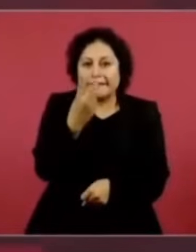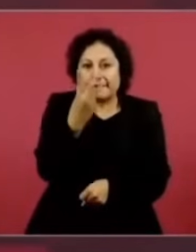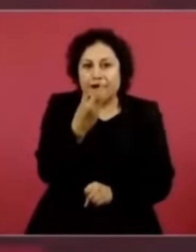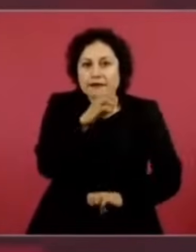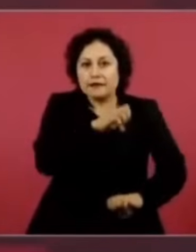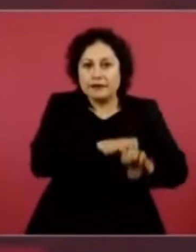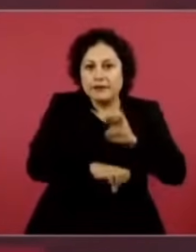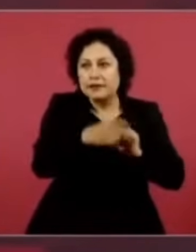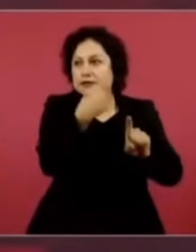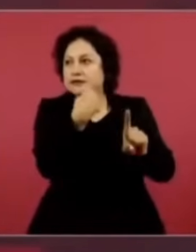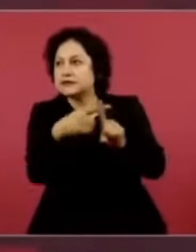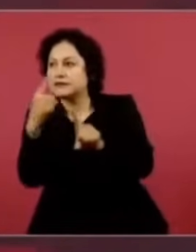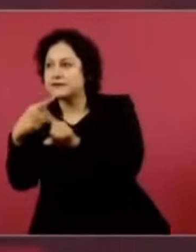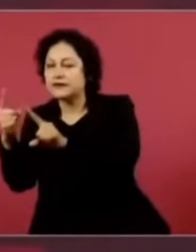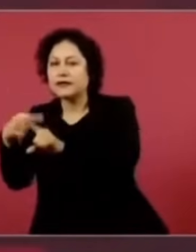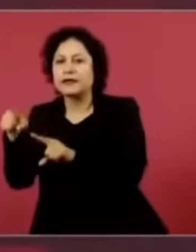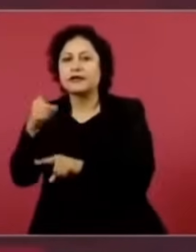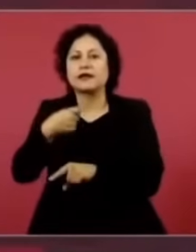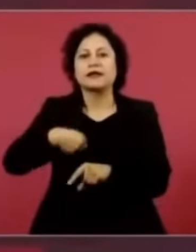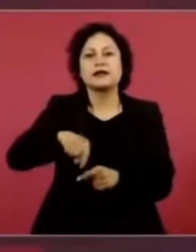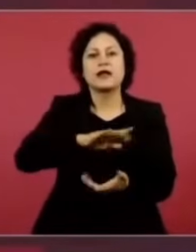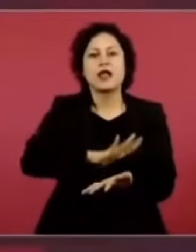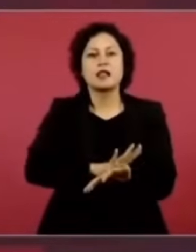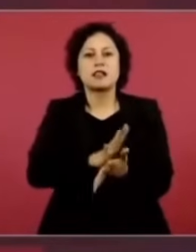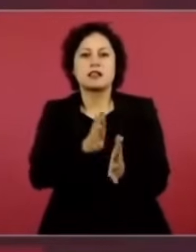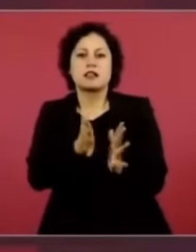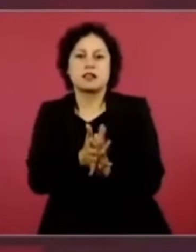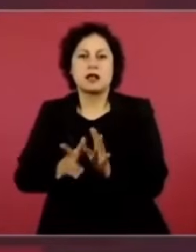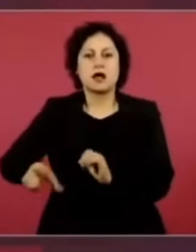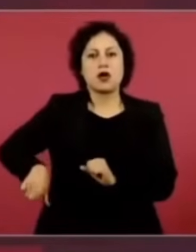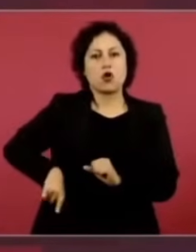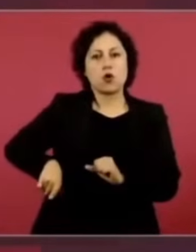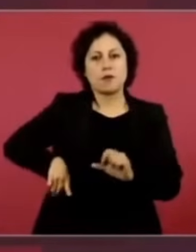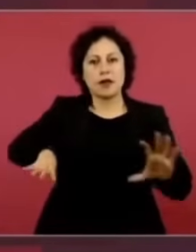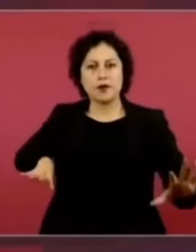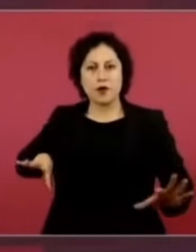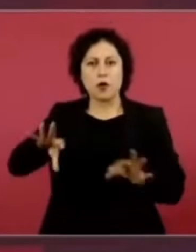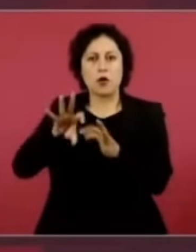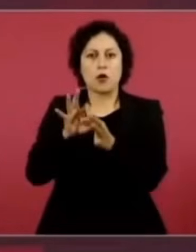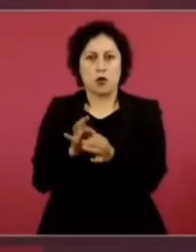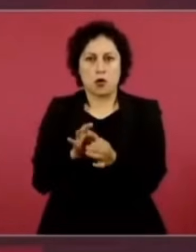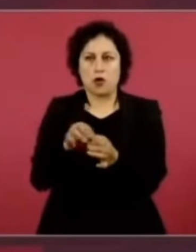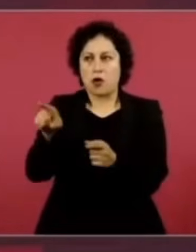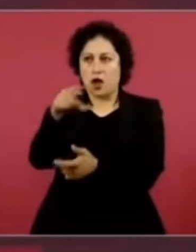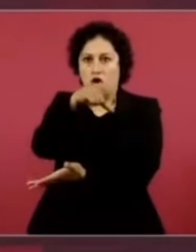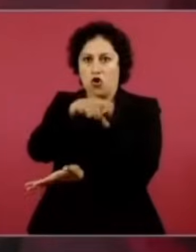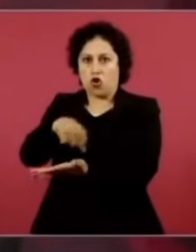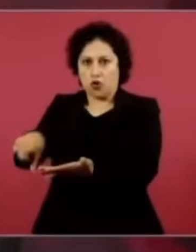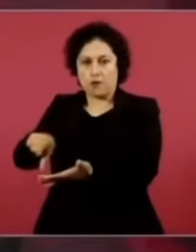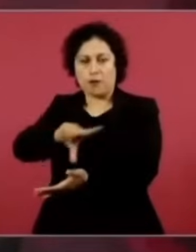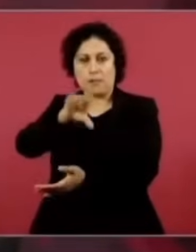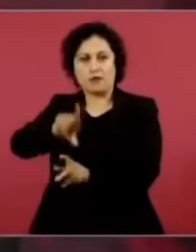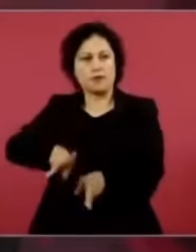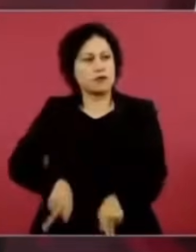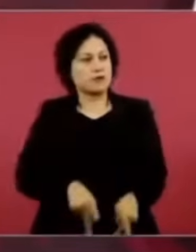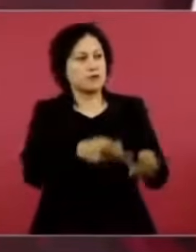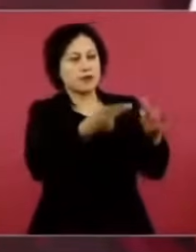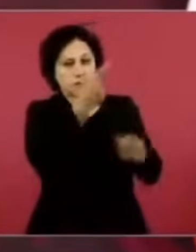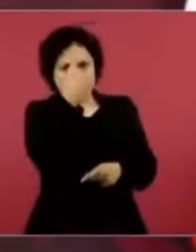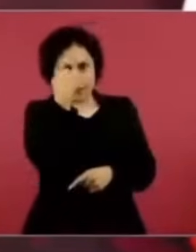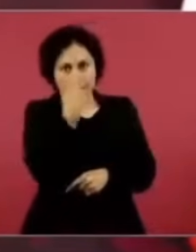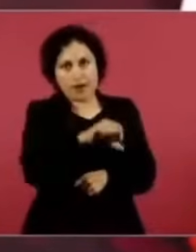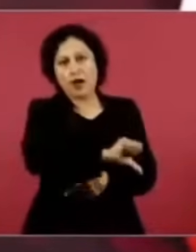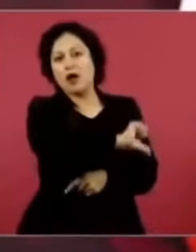le vendían al gobierno y distribuían medicinas a hospitales públicos y